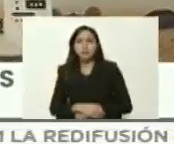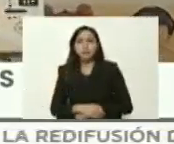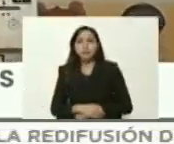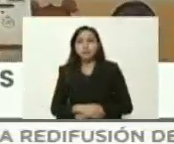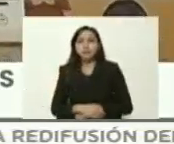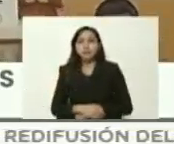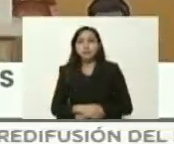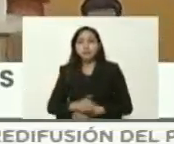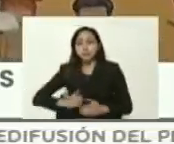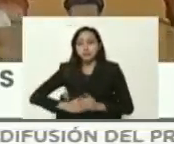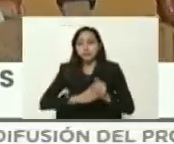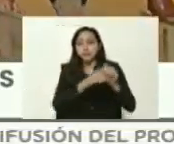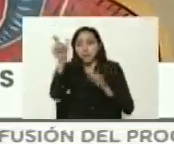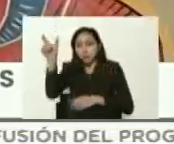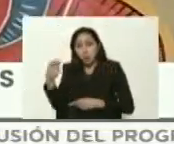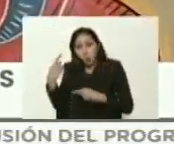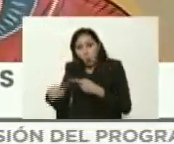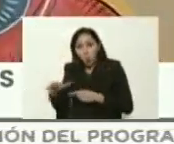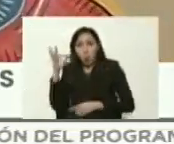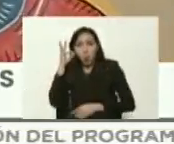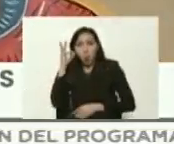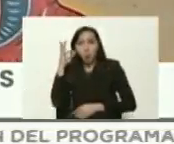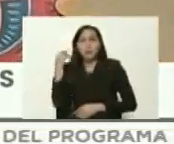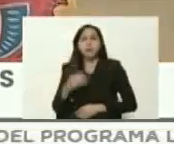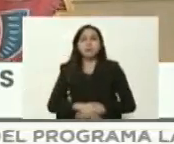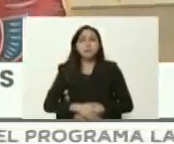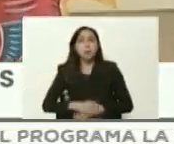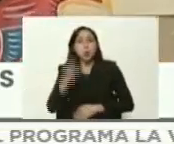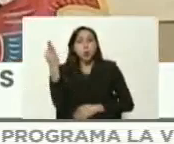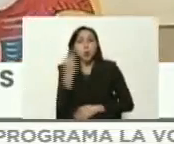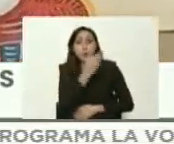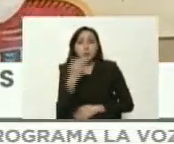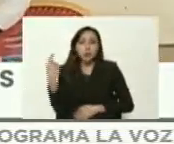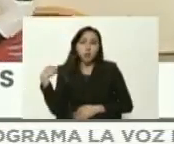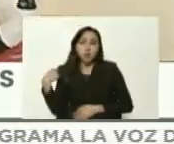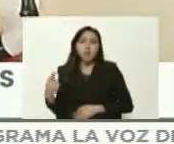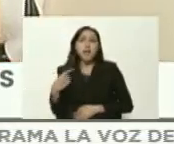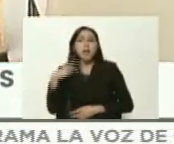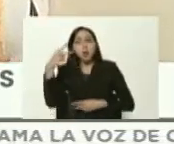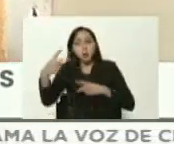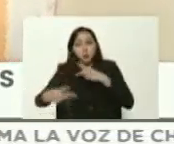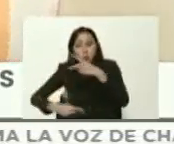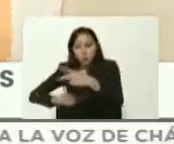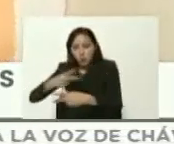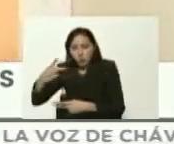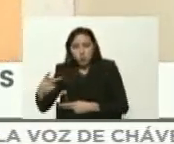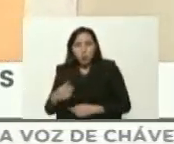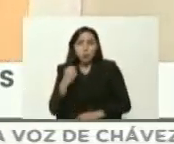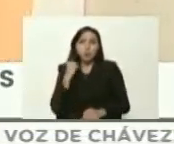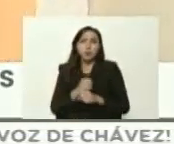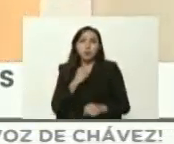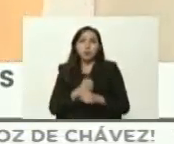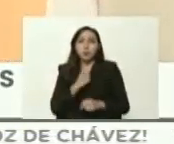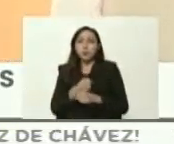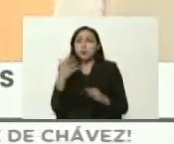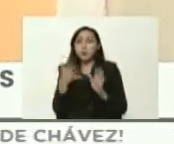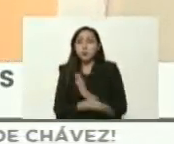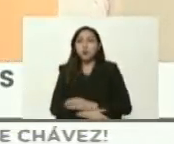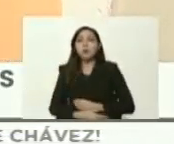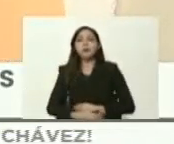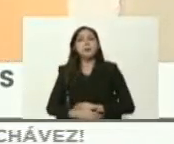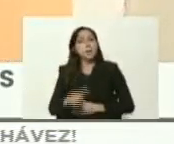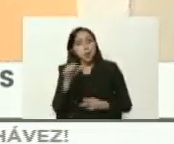se llama Ibi Guerra, una concejal nuestra, pues, comprometida con este proceso donde se trabaja, presidente, de lunes a